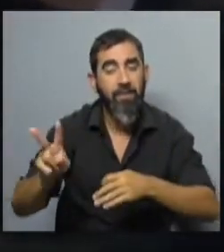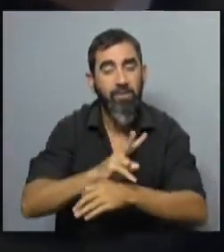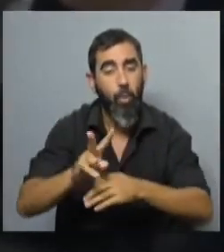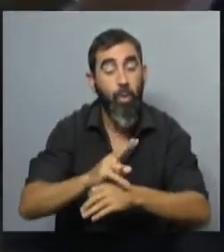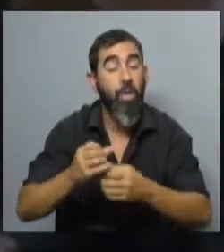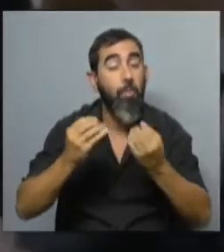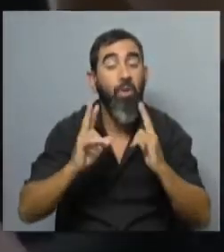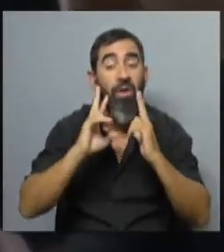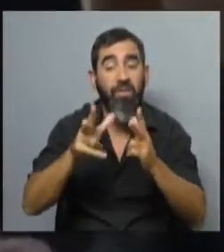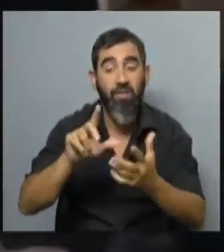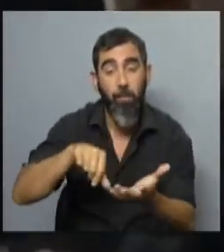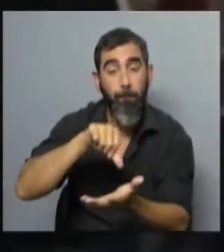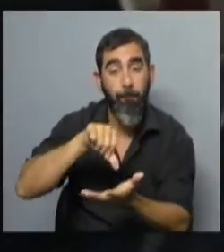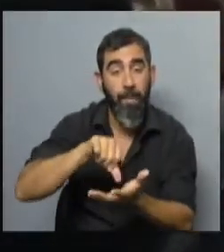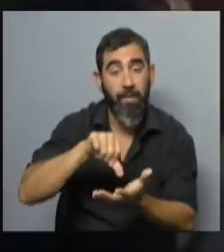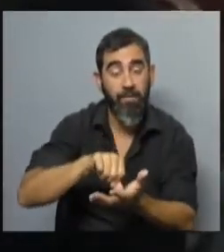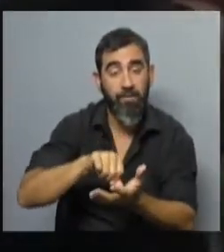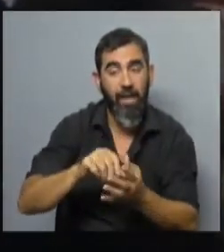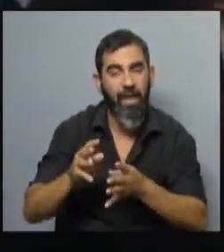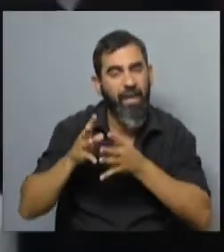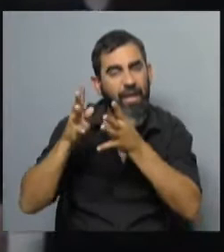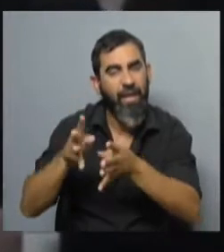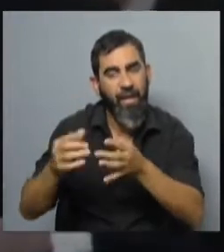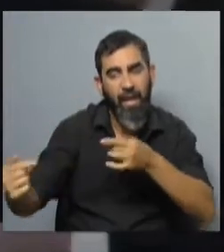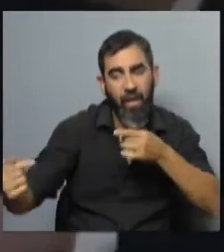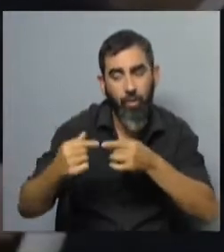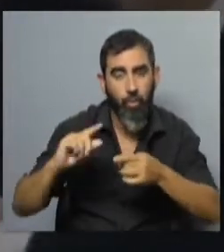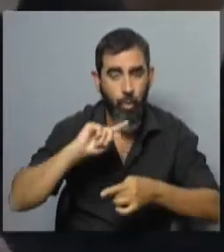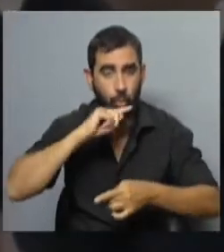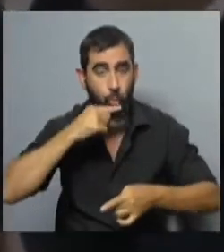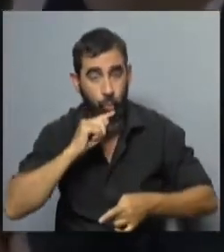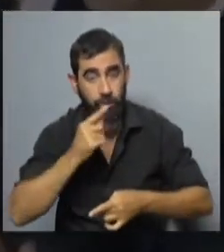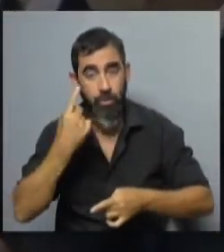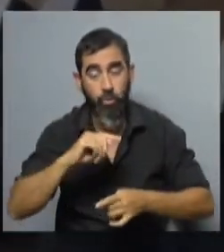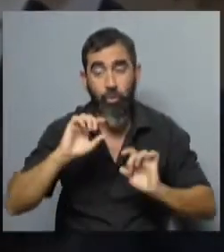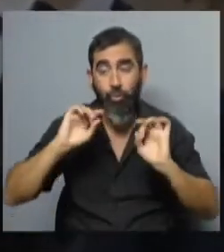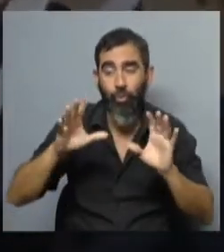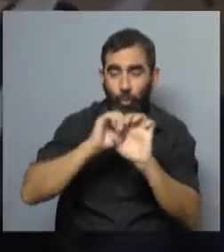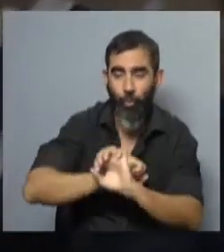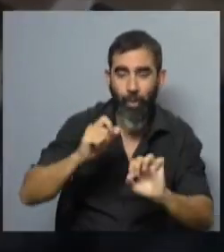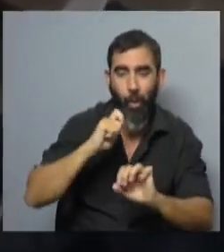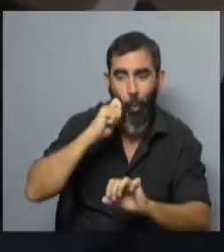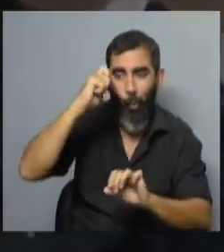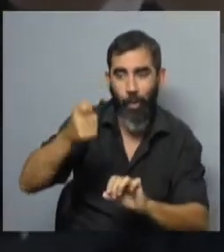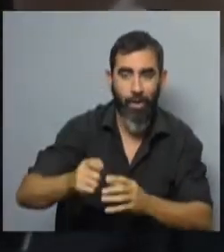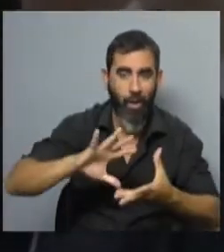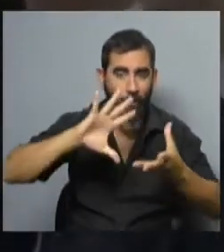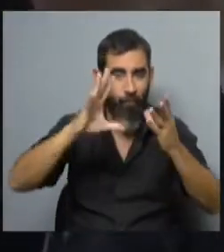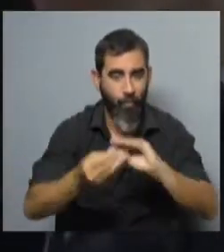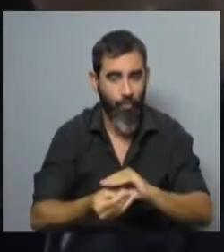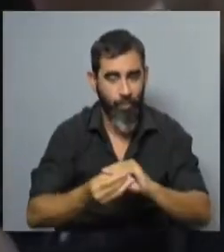porque entienden que su país se encuentra en una guerra directa con Rusia y por tanto el modelo solo puede ser ucraniano, sostienen